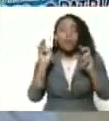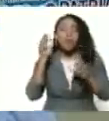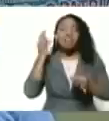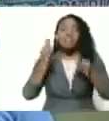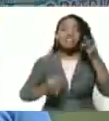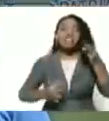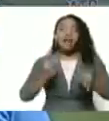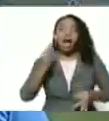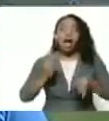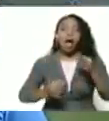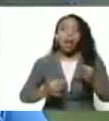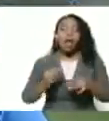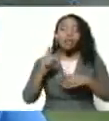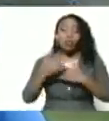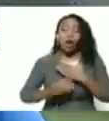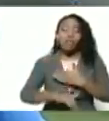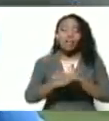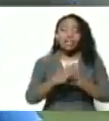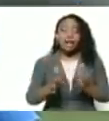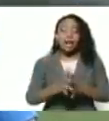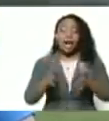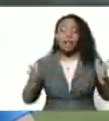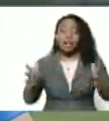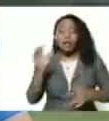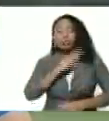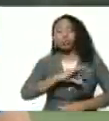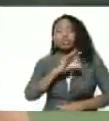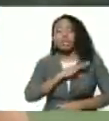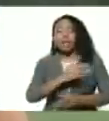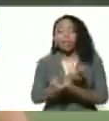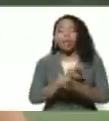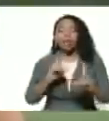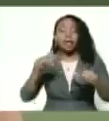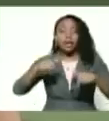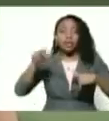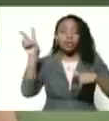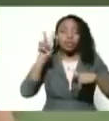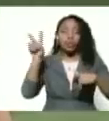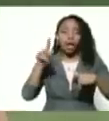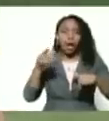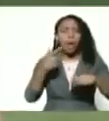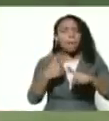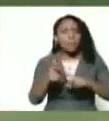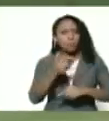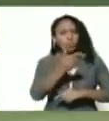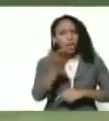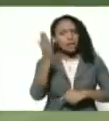importante. Son avances grandes en la sociedad democrática venezolana. Pero ustedes saben